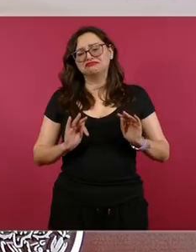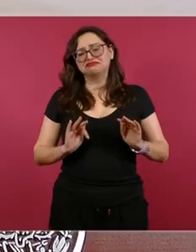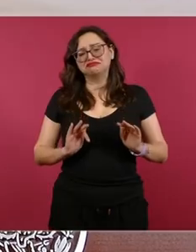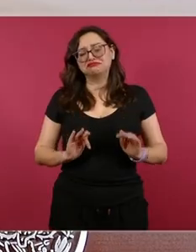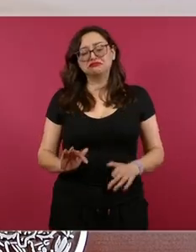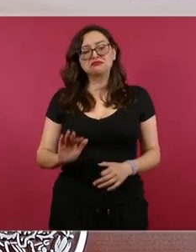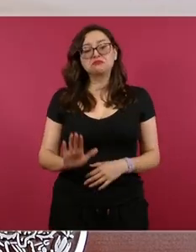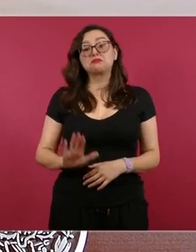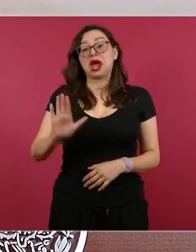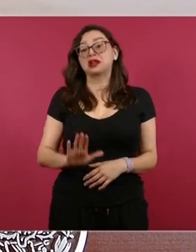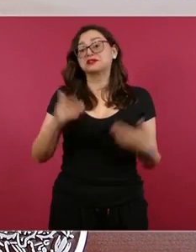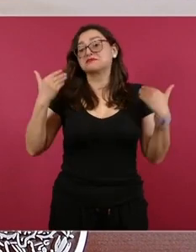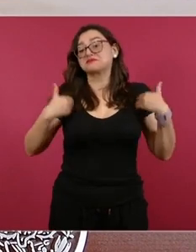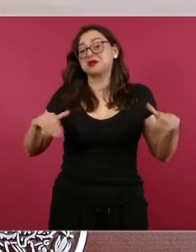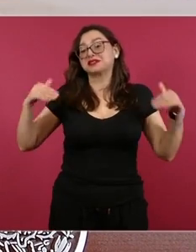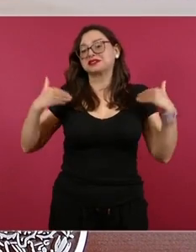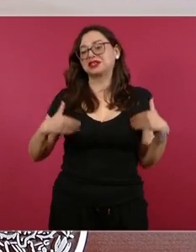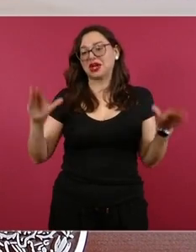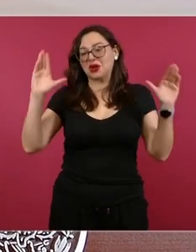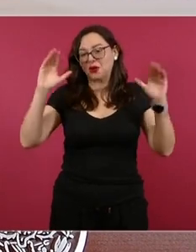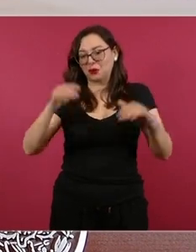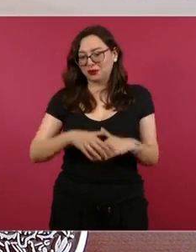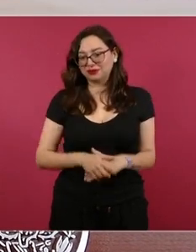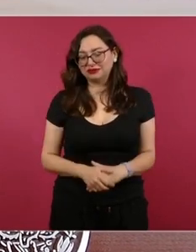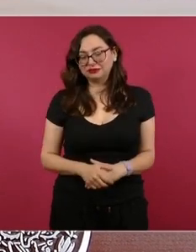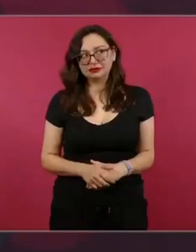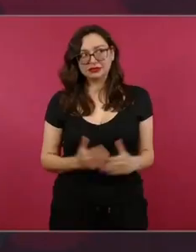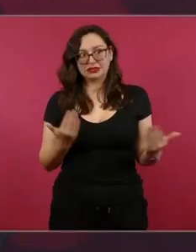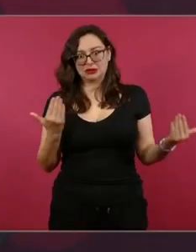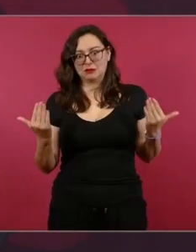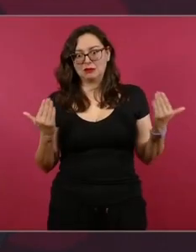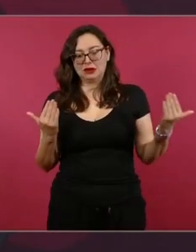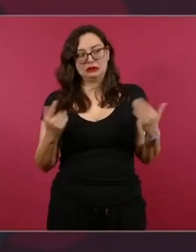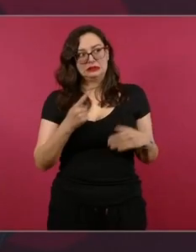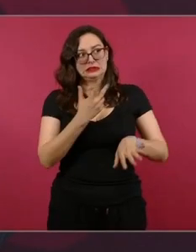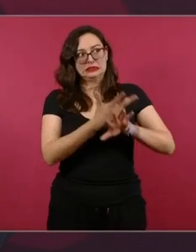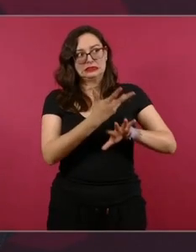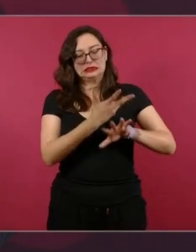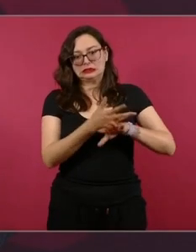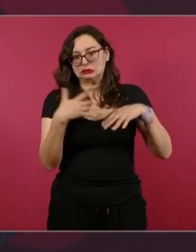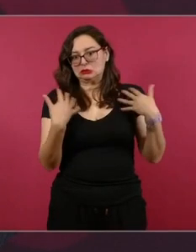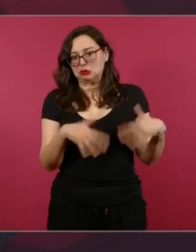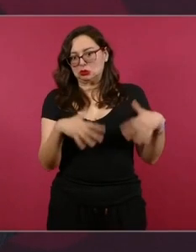en comparación con lo que sucede allá.